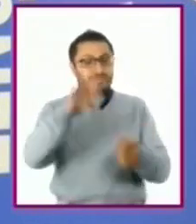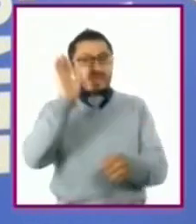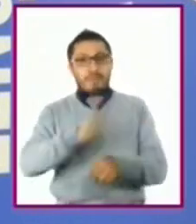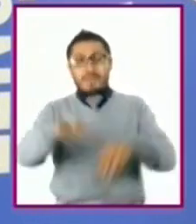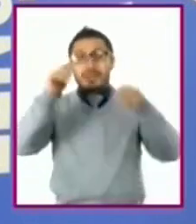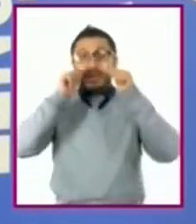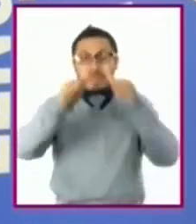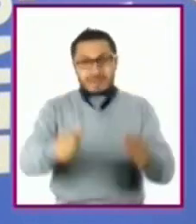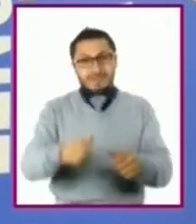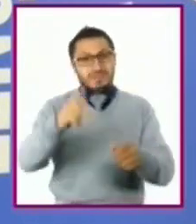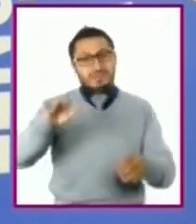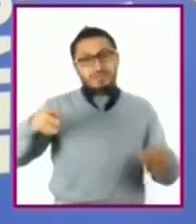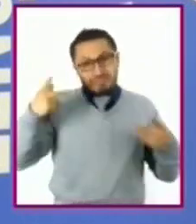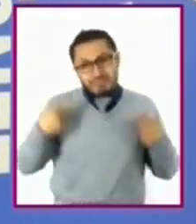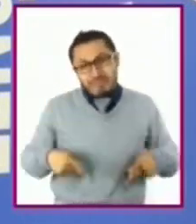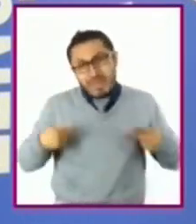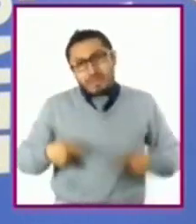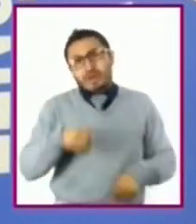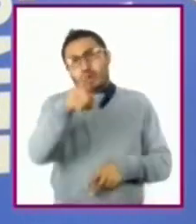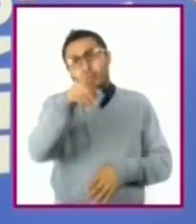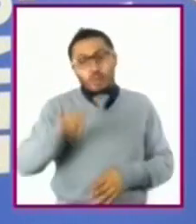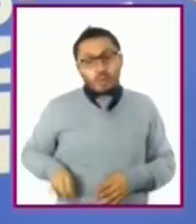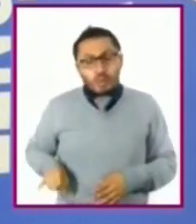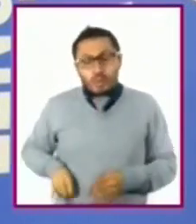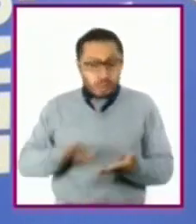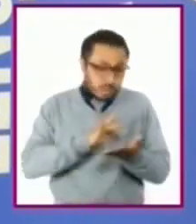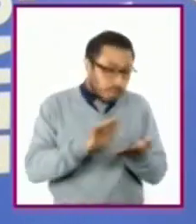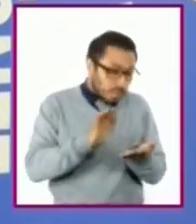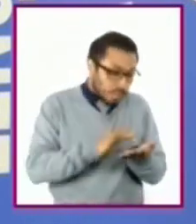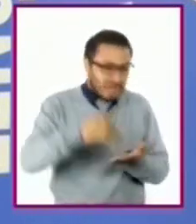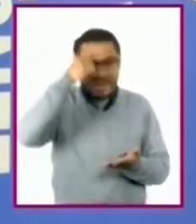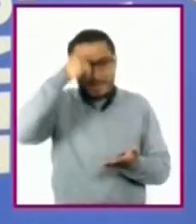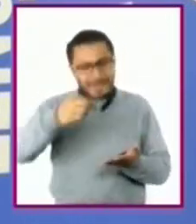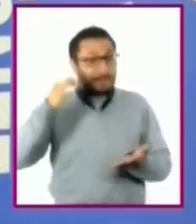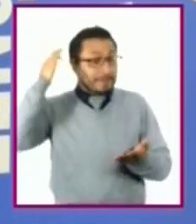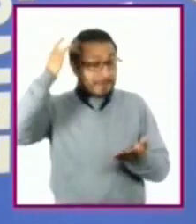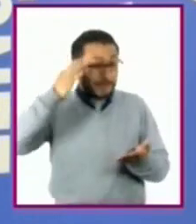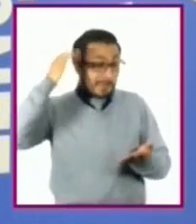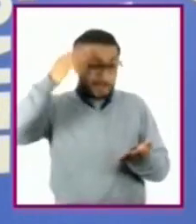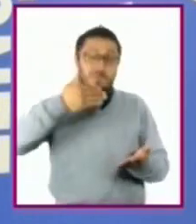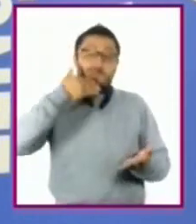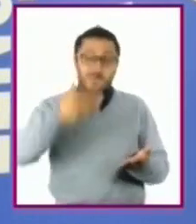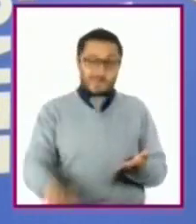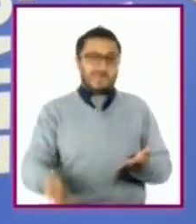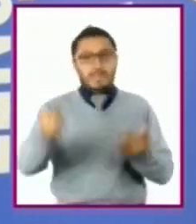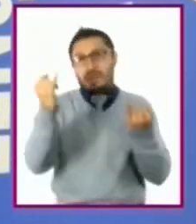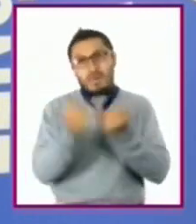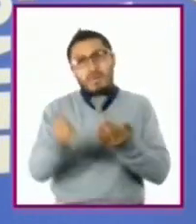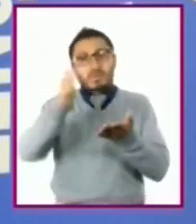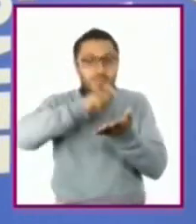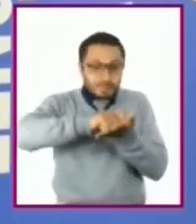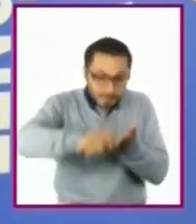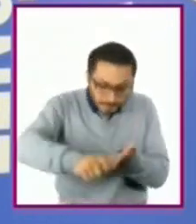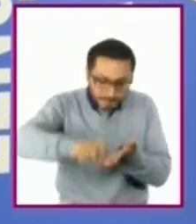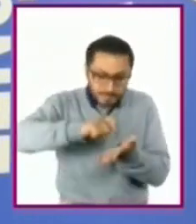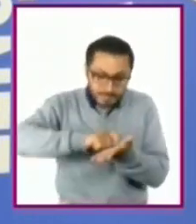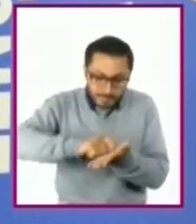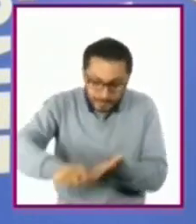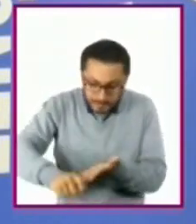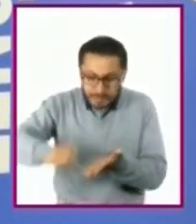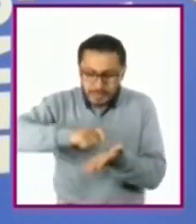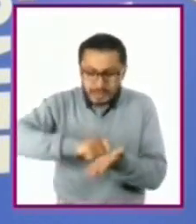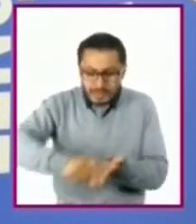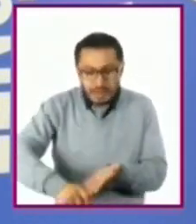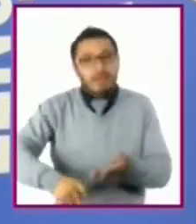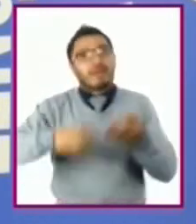en el personaje de tu interés para lograr un análisis detallado, incluso subrayando pasajes importantes en la historia y tomar